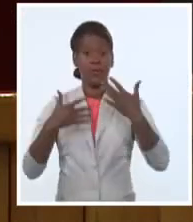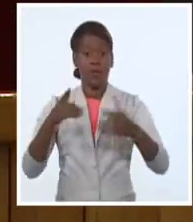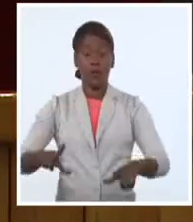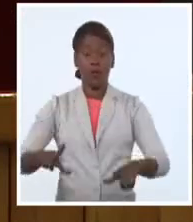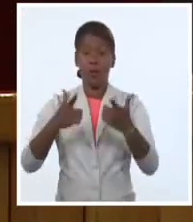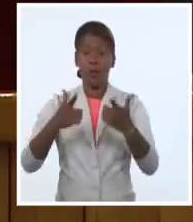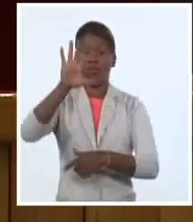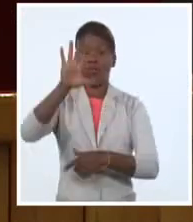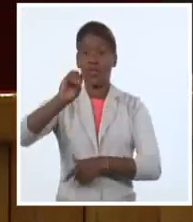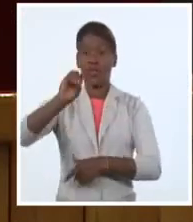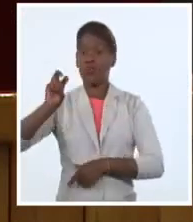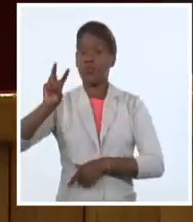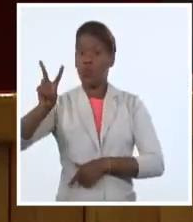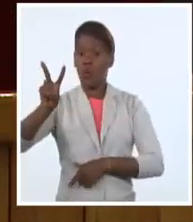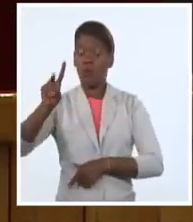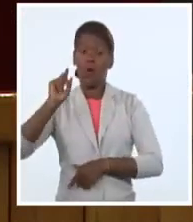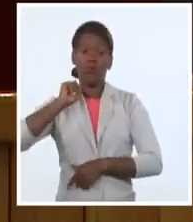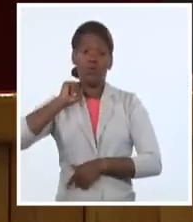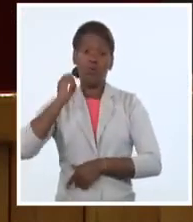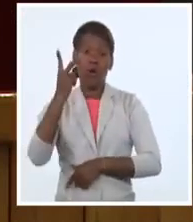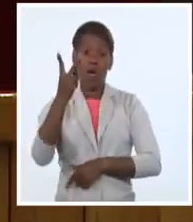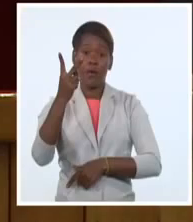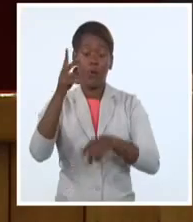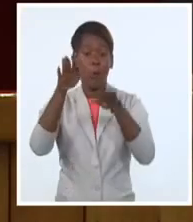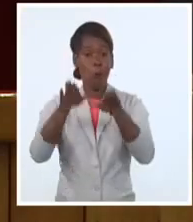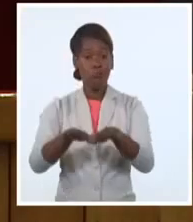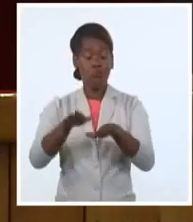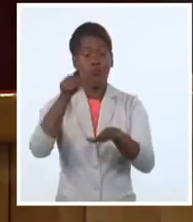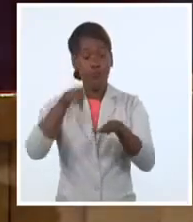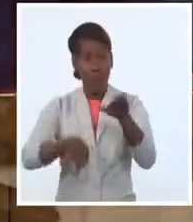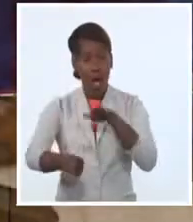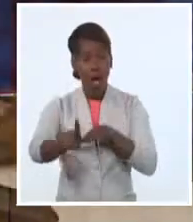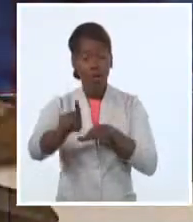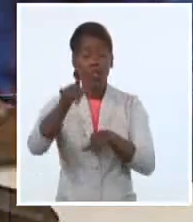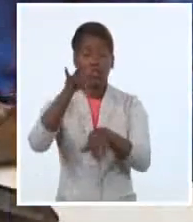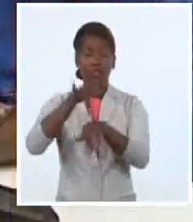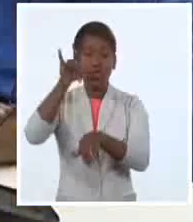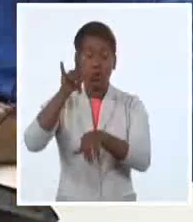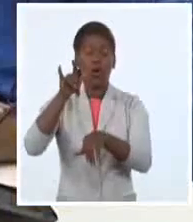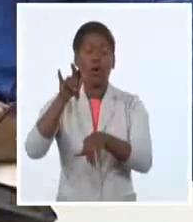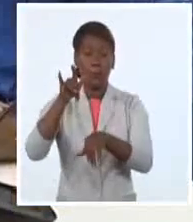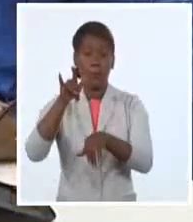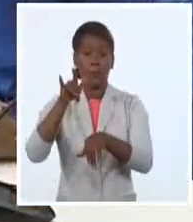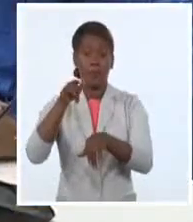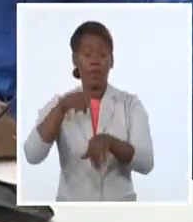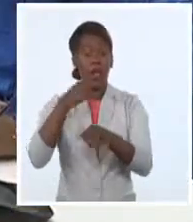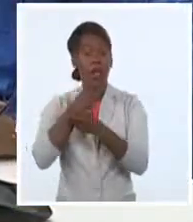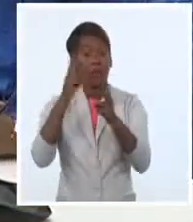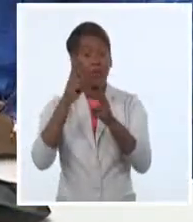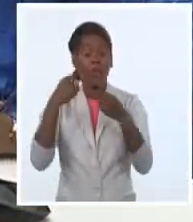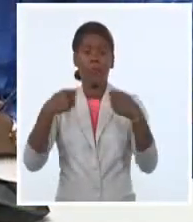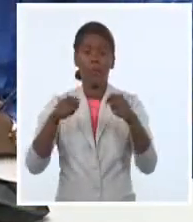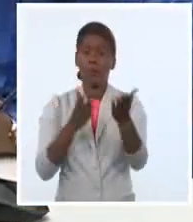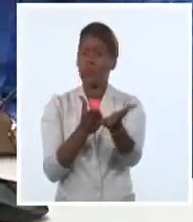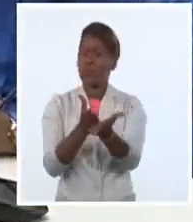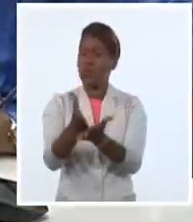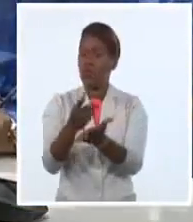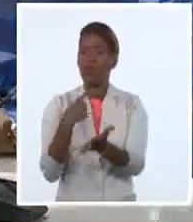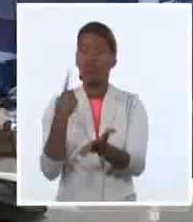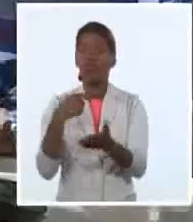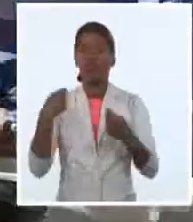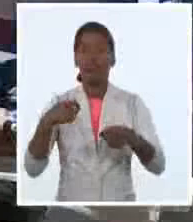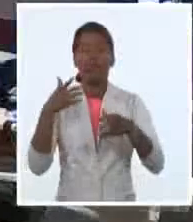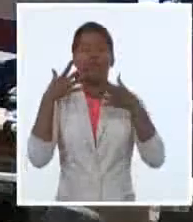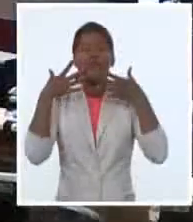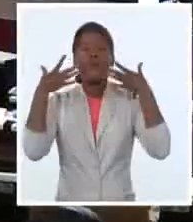podido hacerlo en los dos últimos años. La vida nacional irá retomando su curso con la mayor alegría, pero